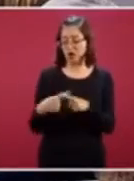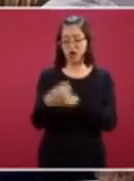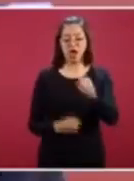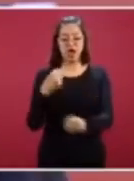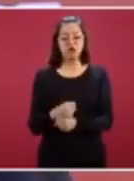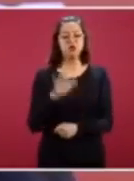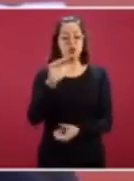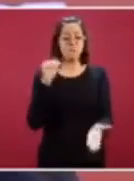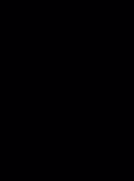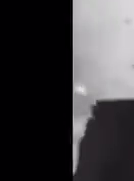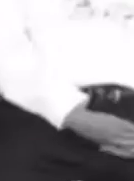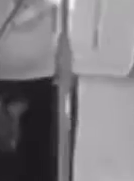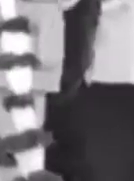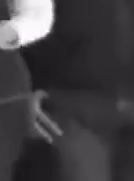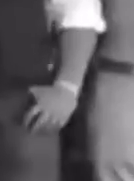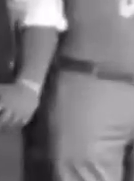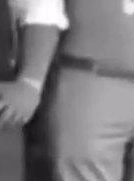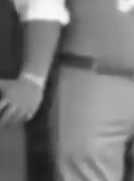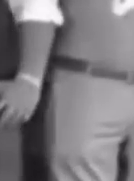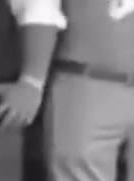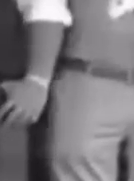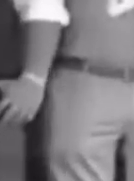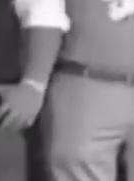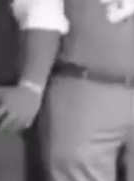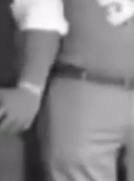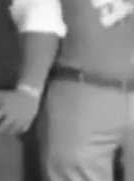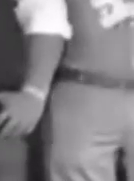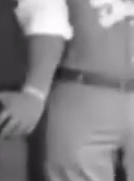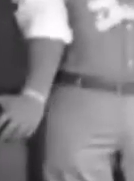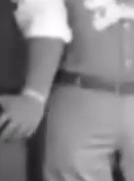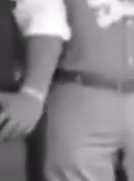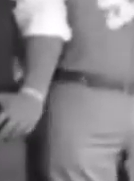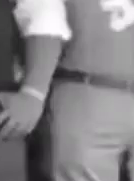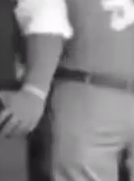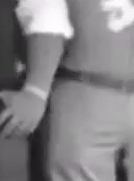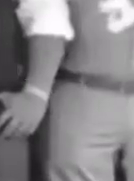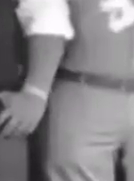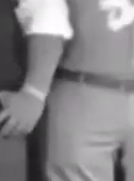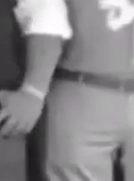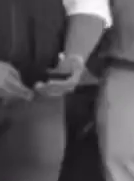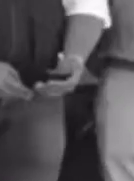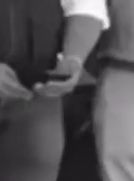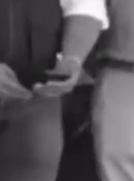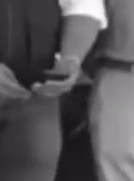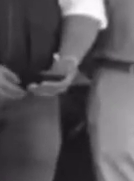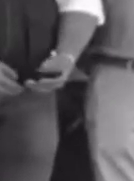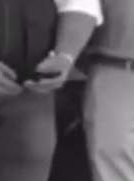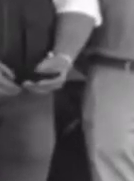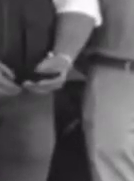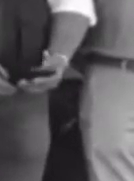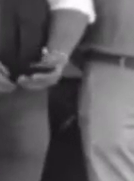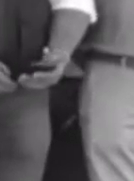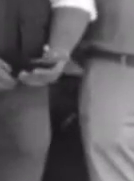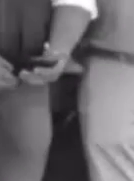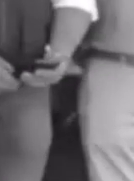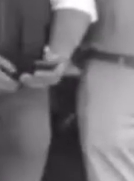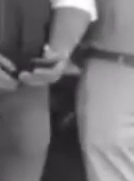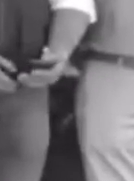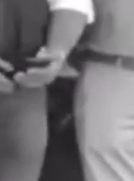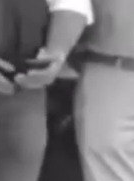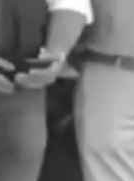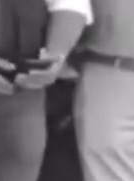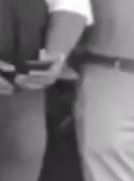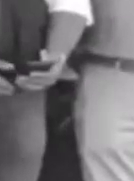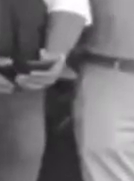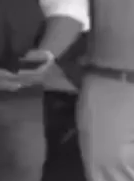año? ¿Cuánto se roban los políticos corruptos? De 500 mil millones de pesos